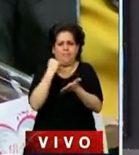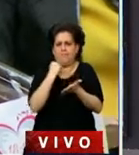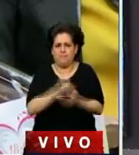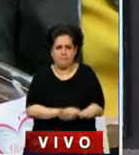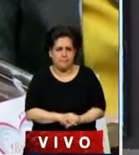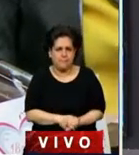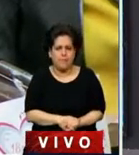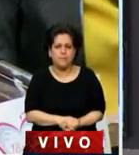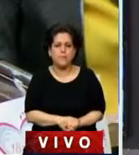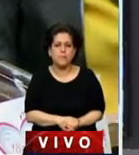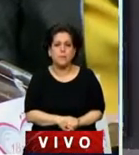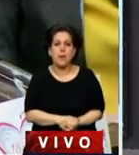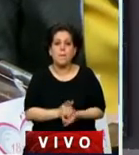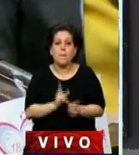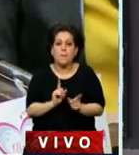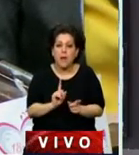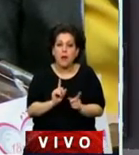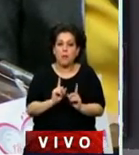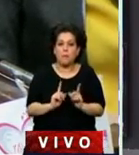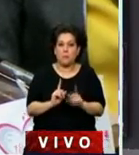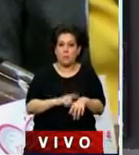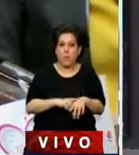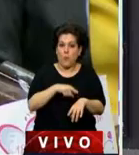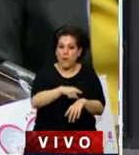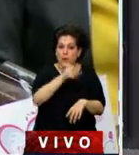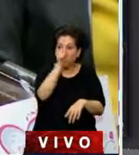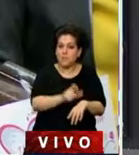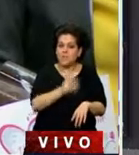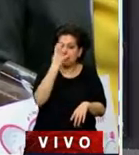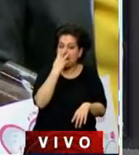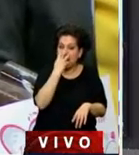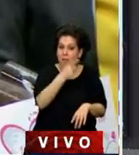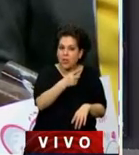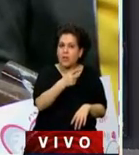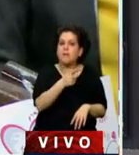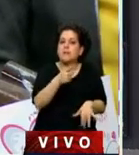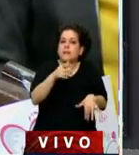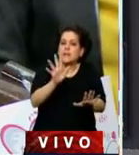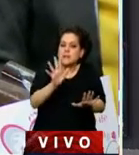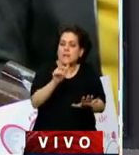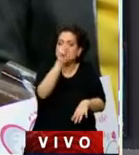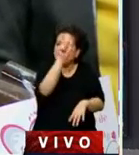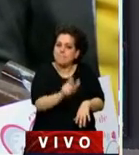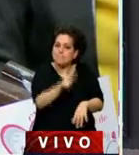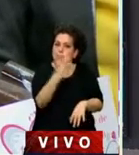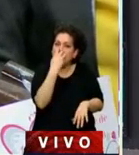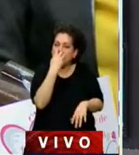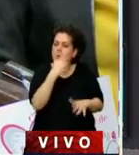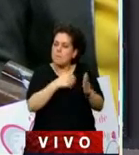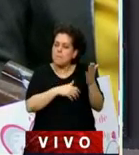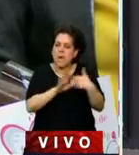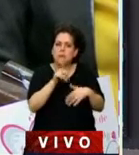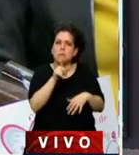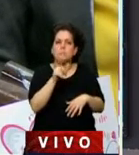en cuenta y se han sumado, ¿no? También se logró modificar y actualizar el código minero, lo que tiene que